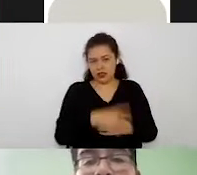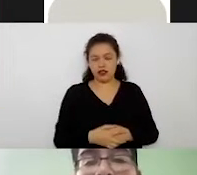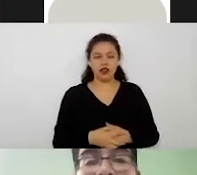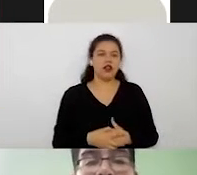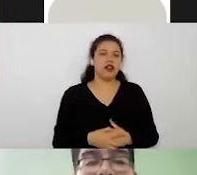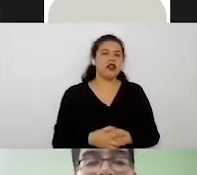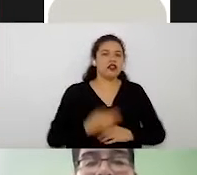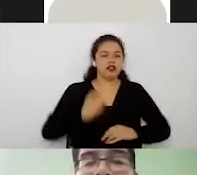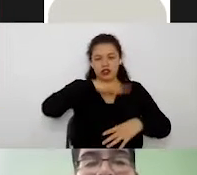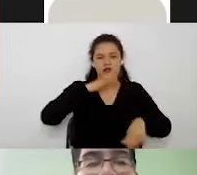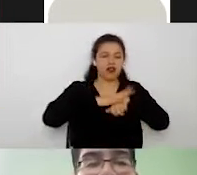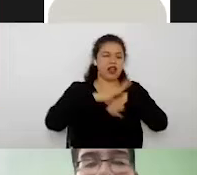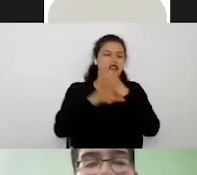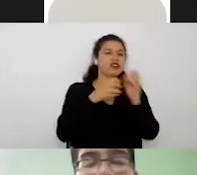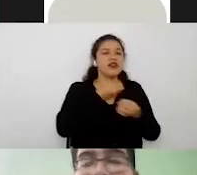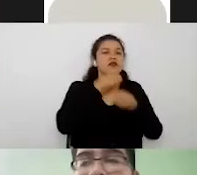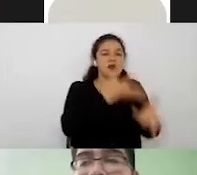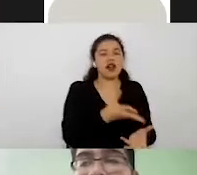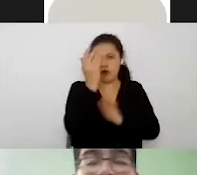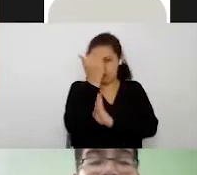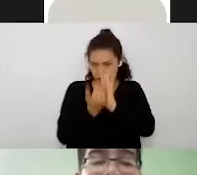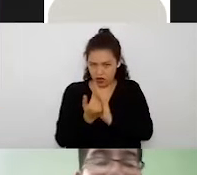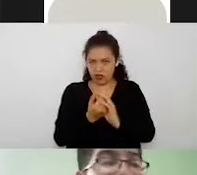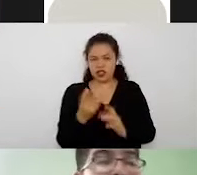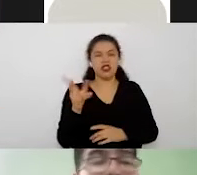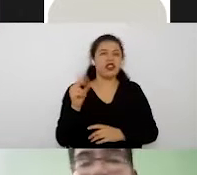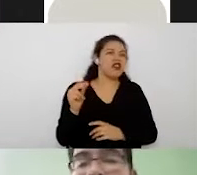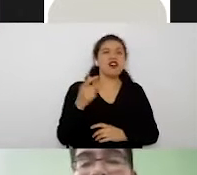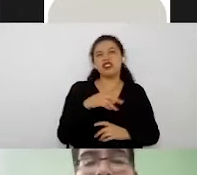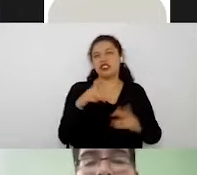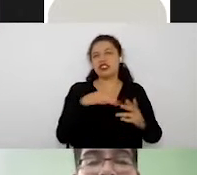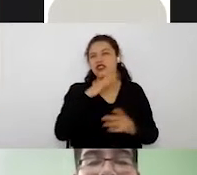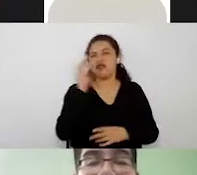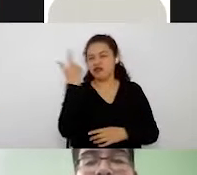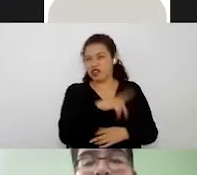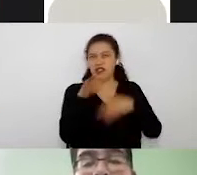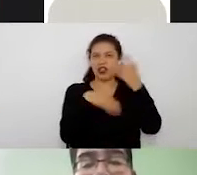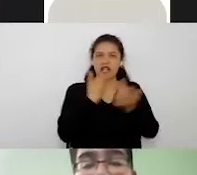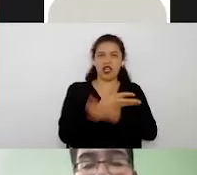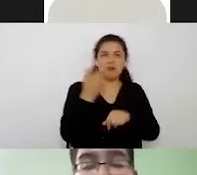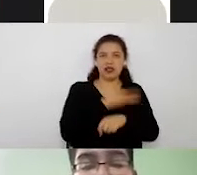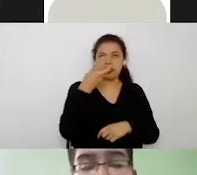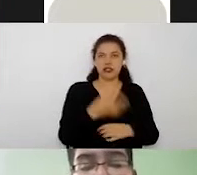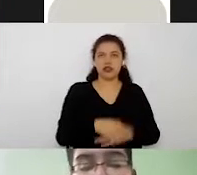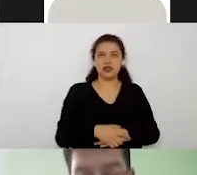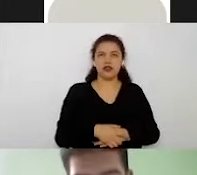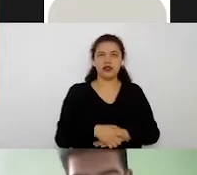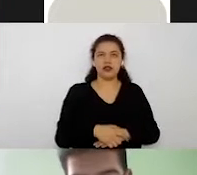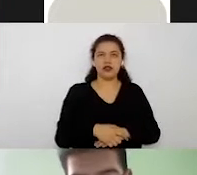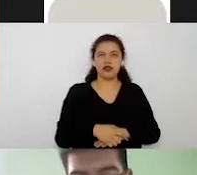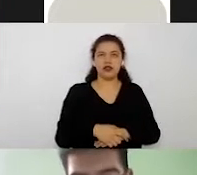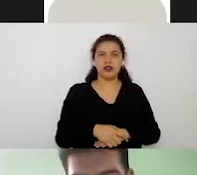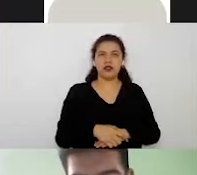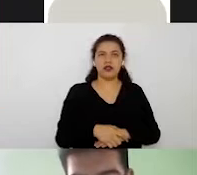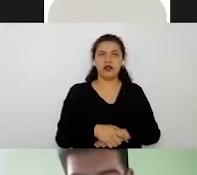de más o quizás digamos, es que no, es que se sintió muy feo, es que se va a caer, es que va a pasar esto. Pero como les decíamos